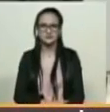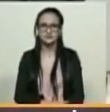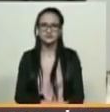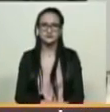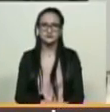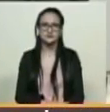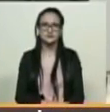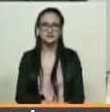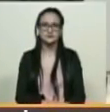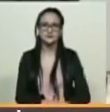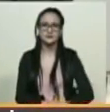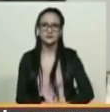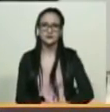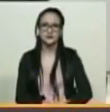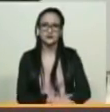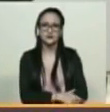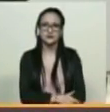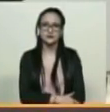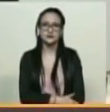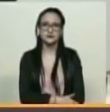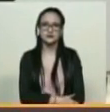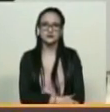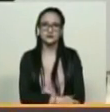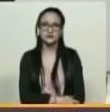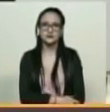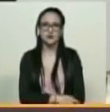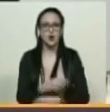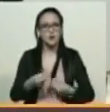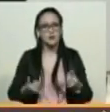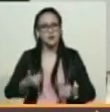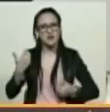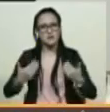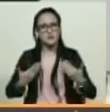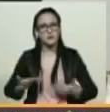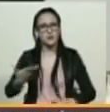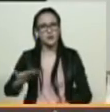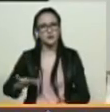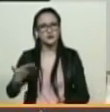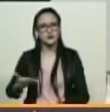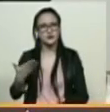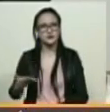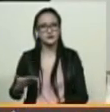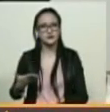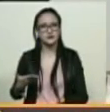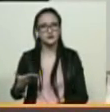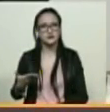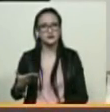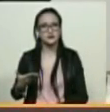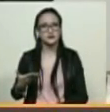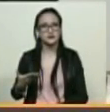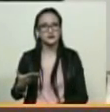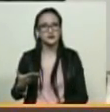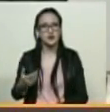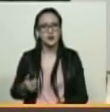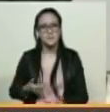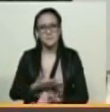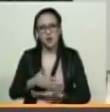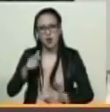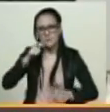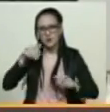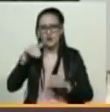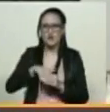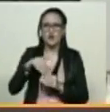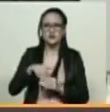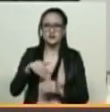Este es el factor que les pesa más a ellos. ¿Cómo puede ser más importante Mr. Robinson que los millones de votantes que